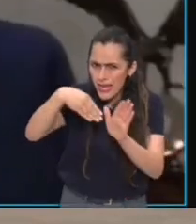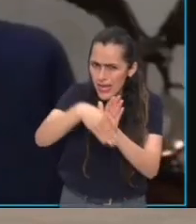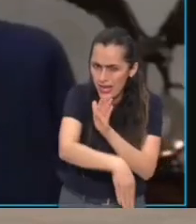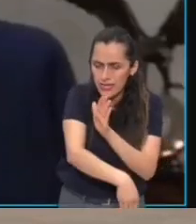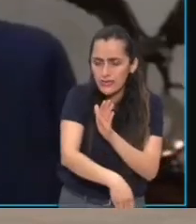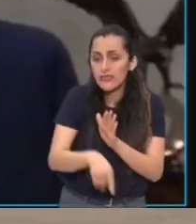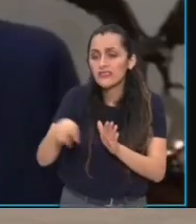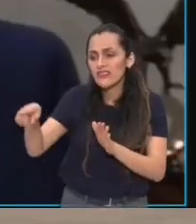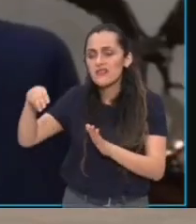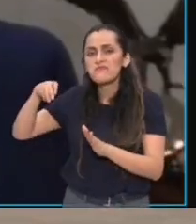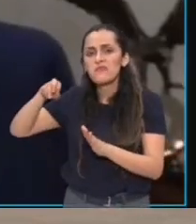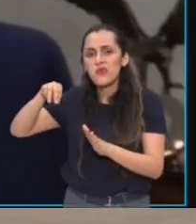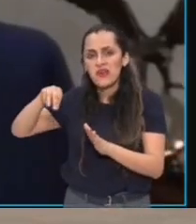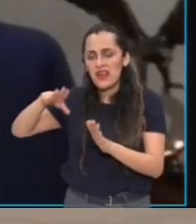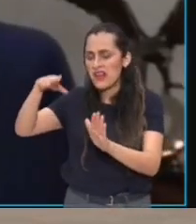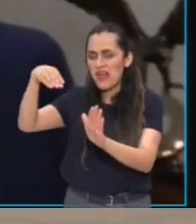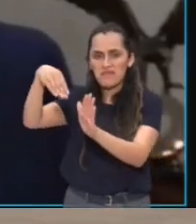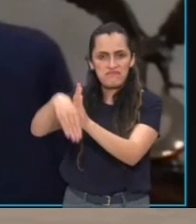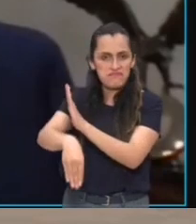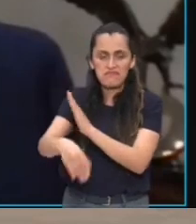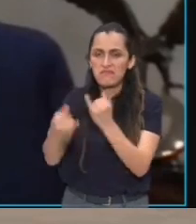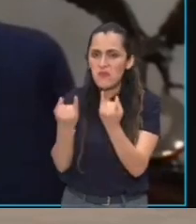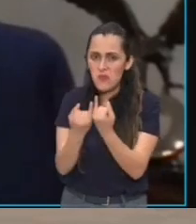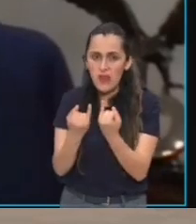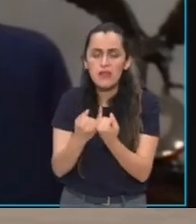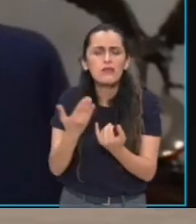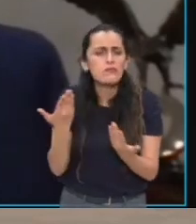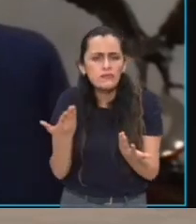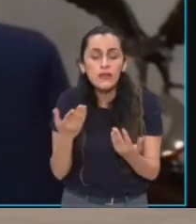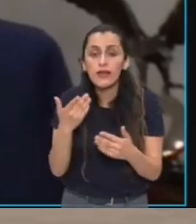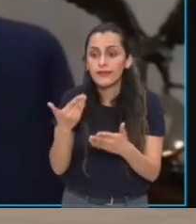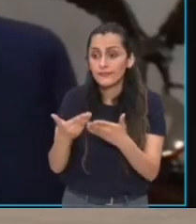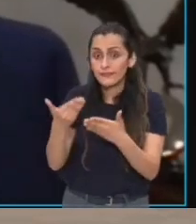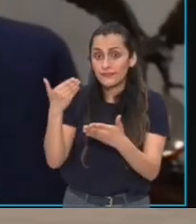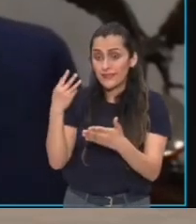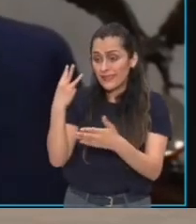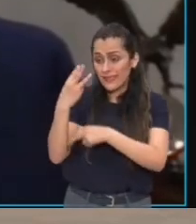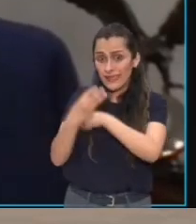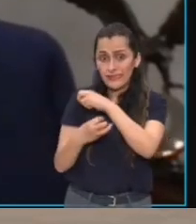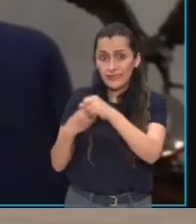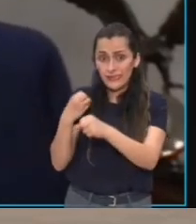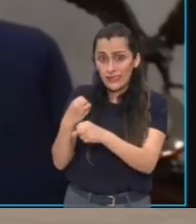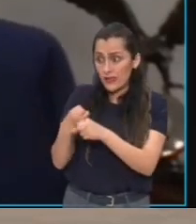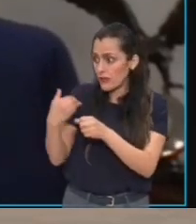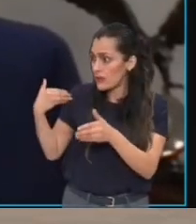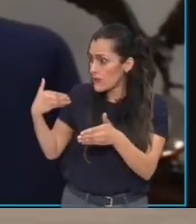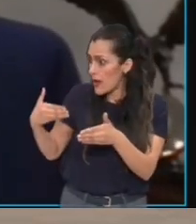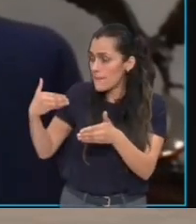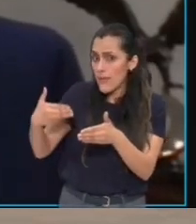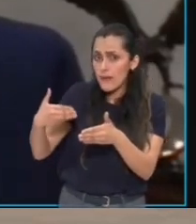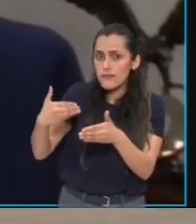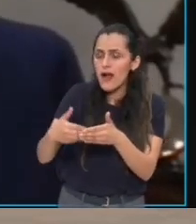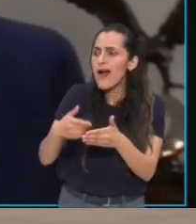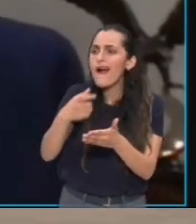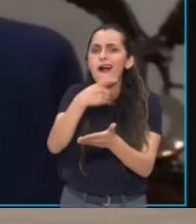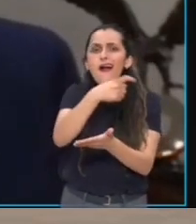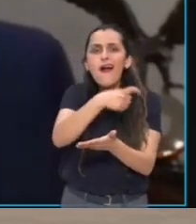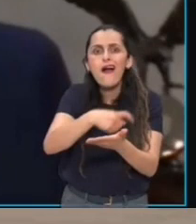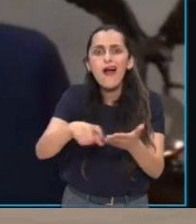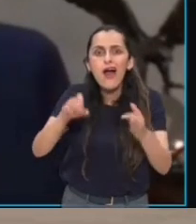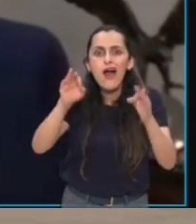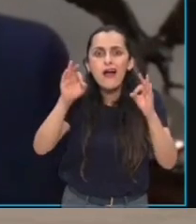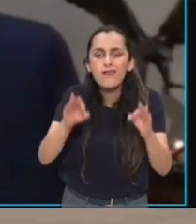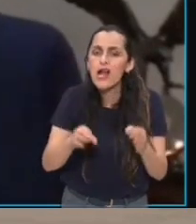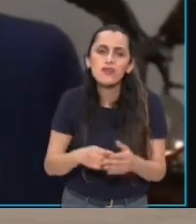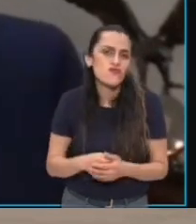comprar medicamentos y en 3 años consecutivos fueron incapaces de hacer compras consolidadas, tienen que recurrir al extranjero para